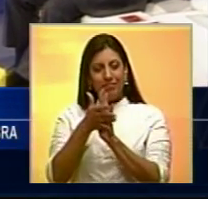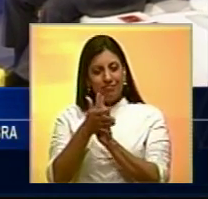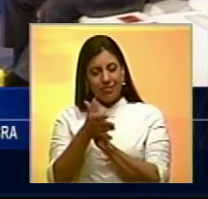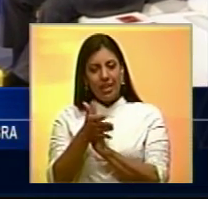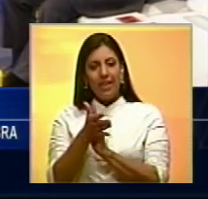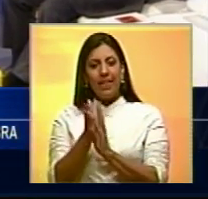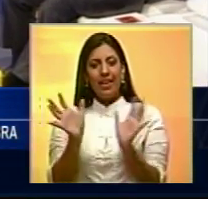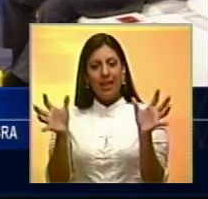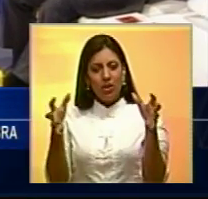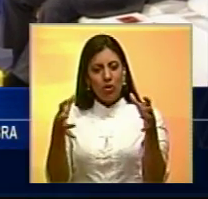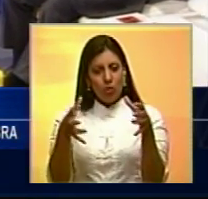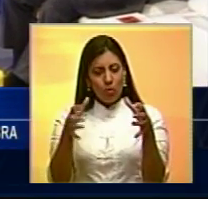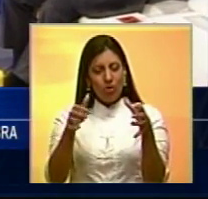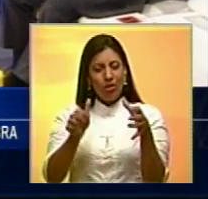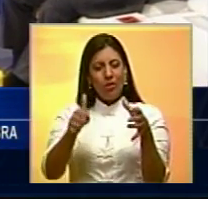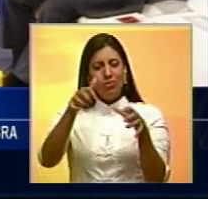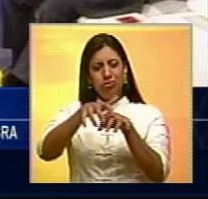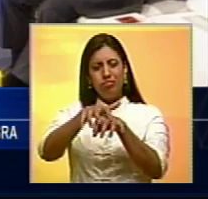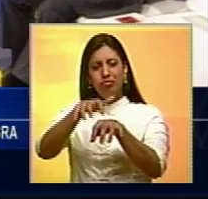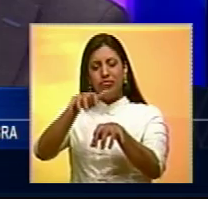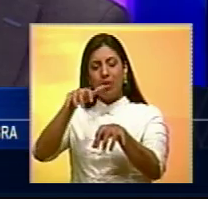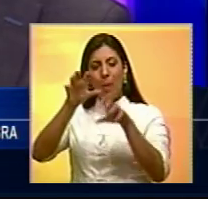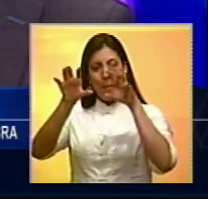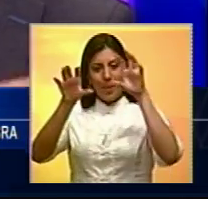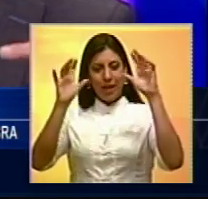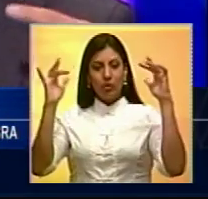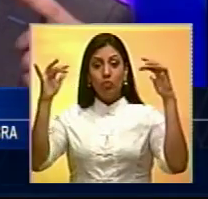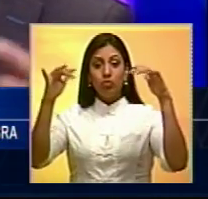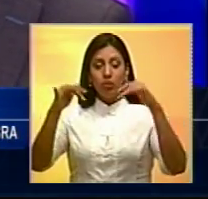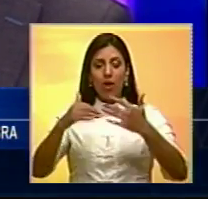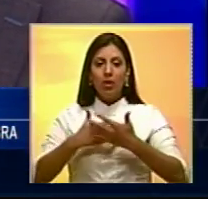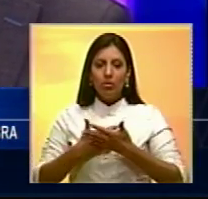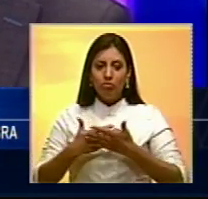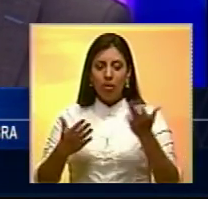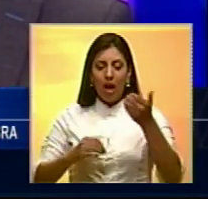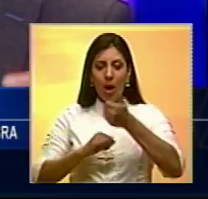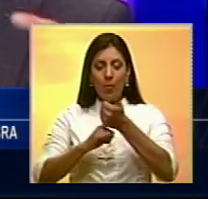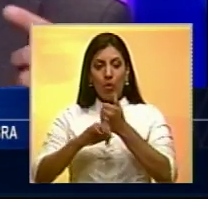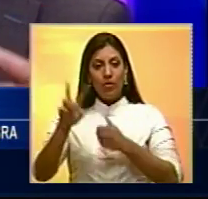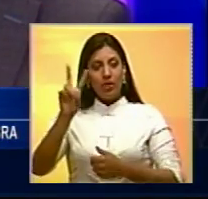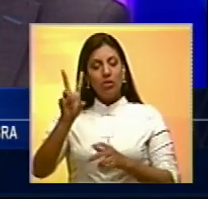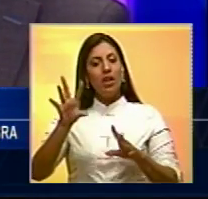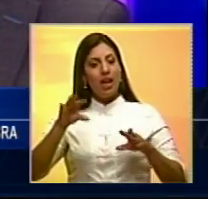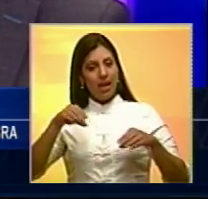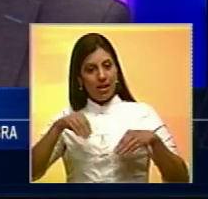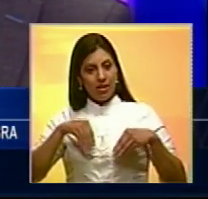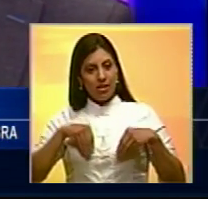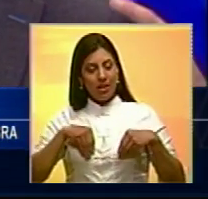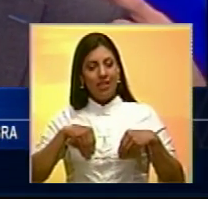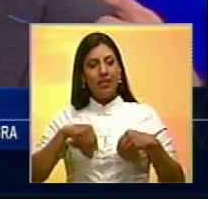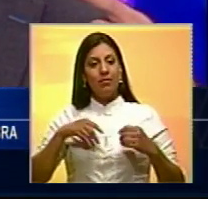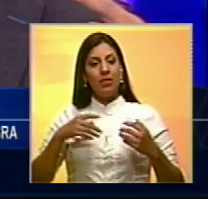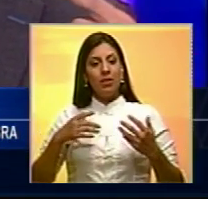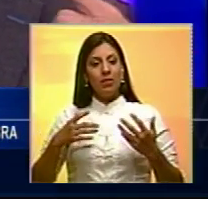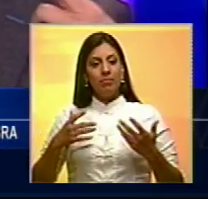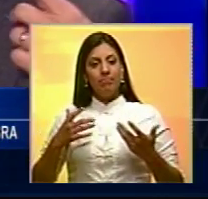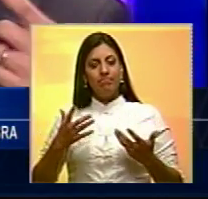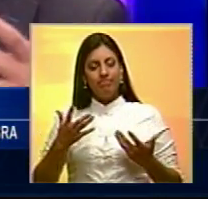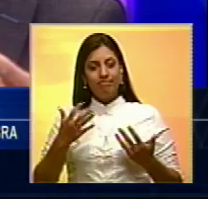cual la inmensa mayoría de países brindaron apoyo a Venezuela, reconocieron los